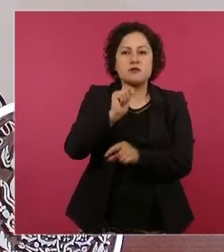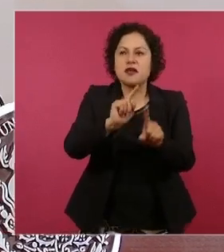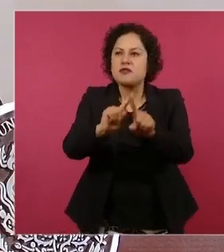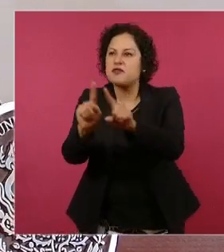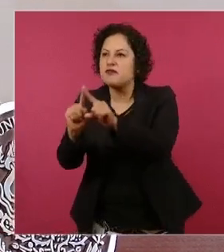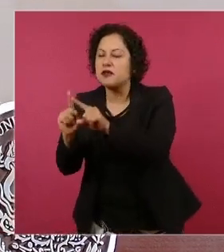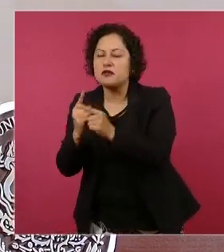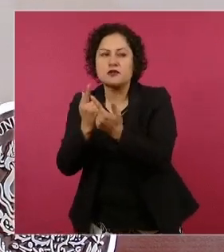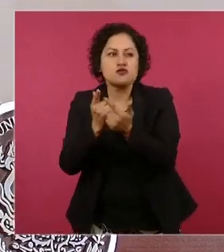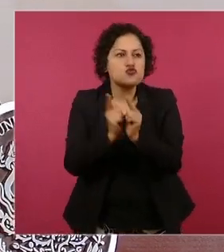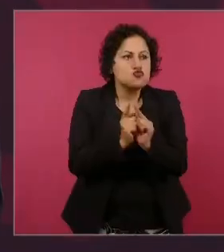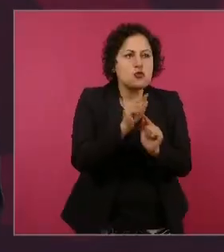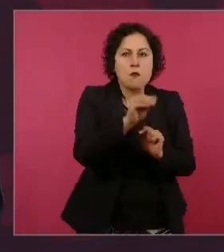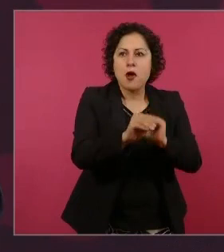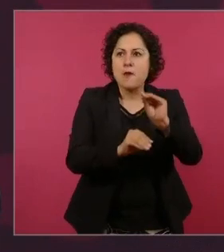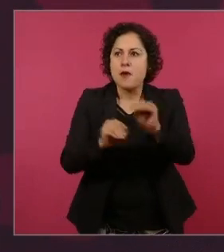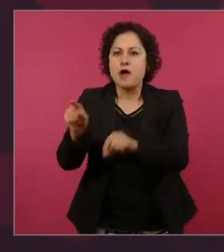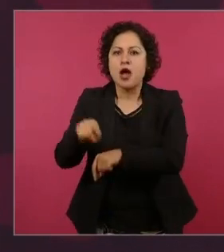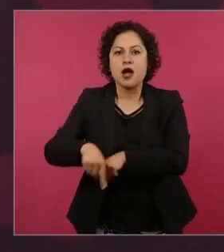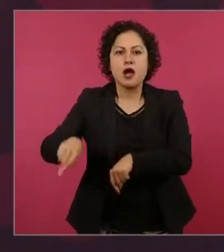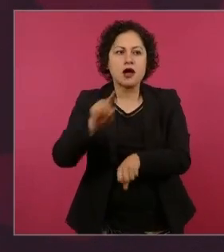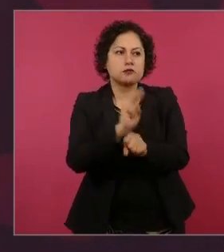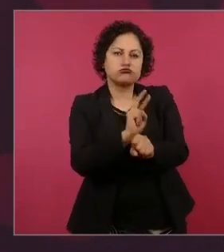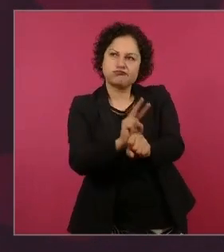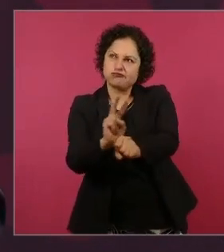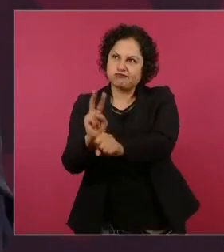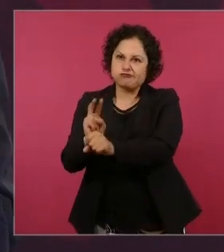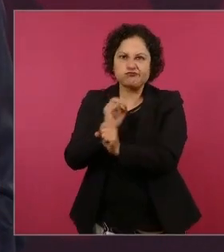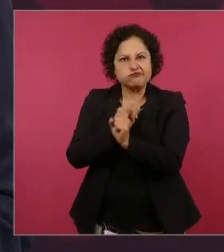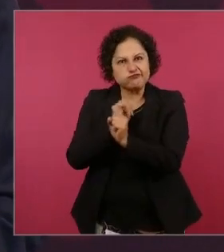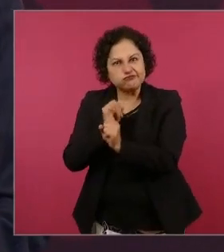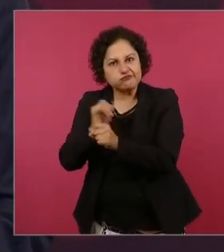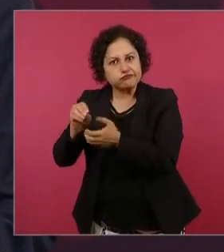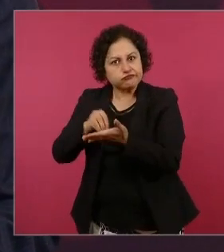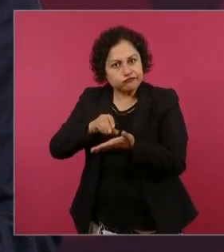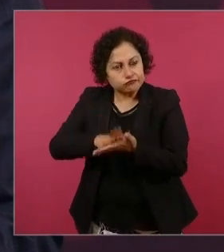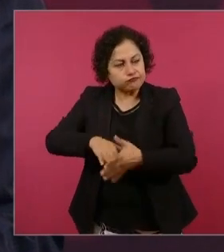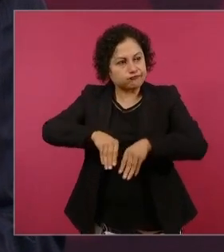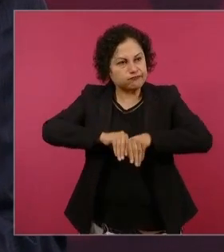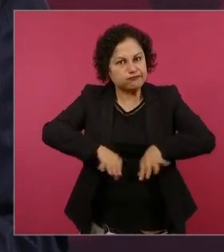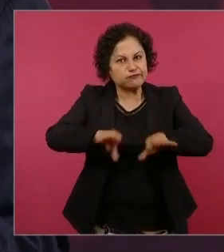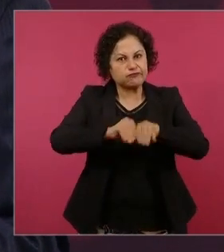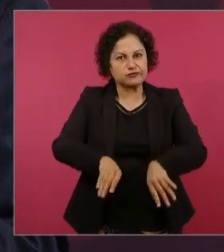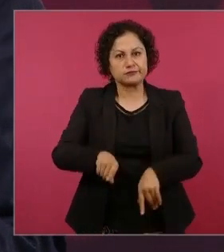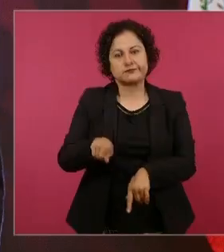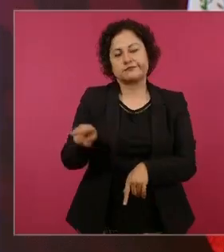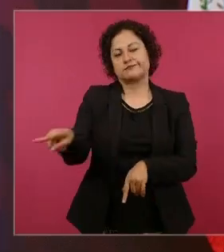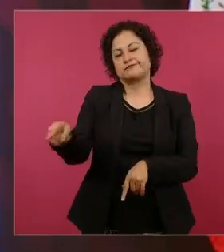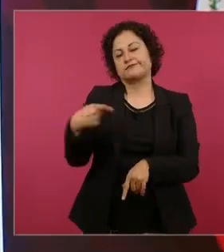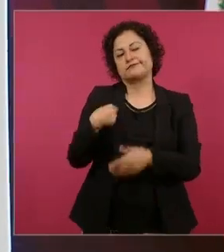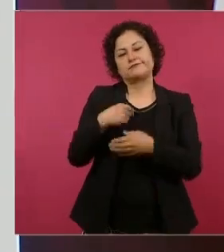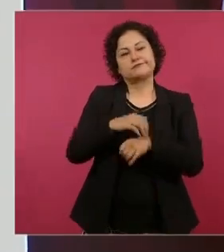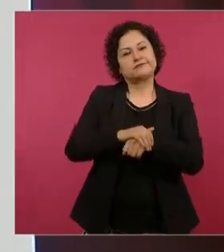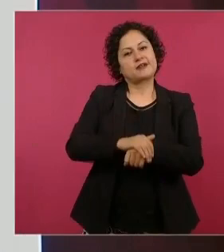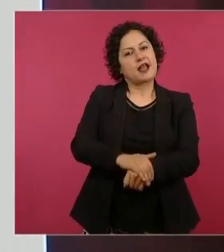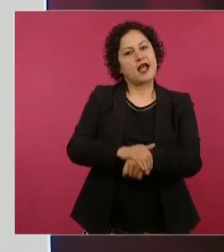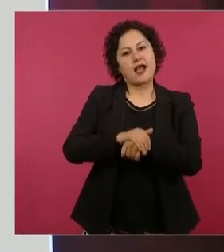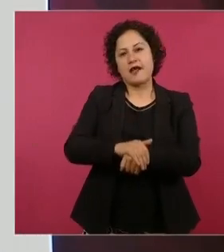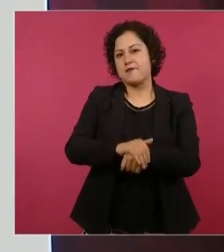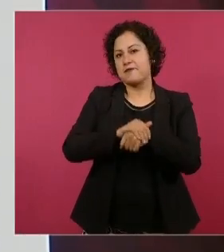sociales en México. Fue nuestro entrañable amigo y siempre nos abrió